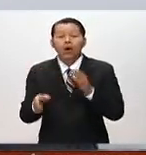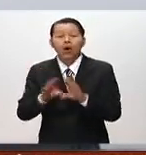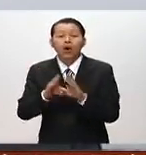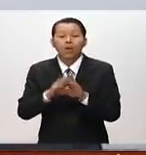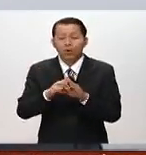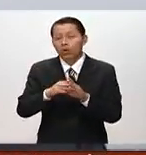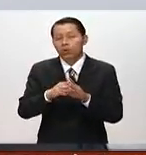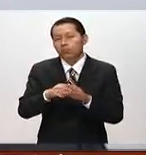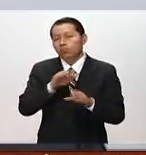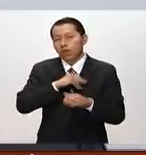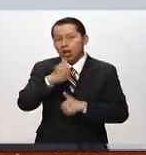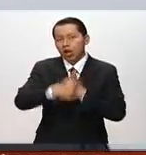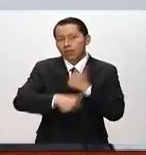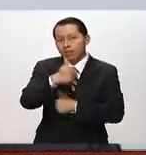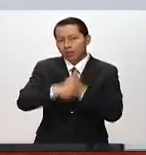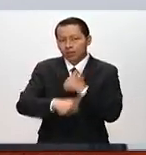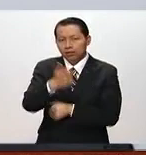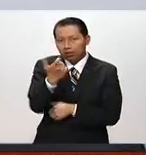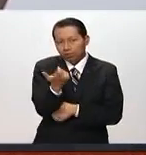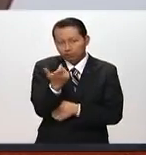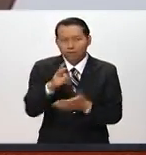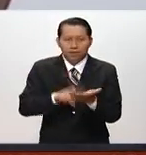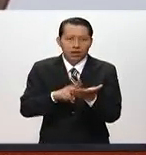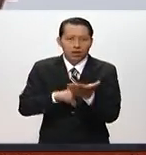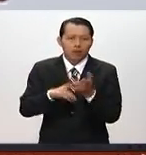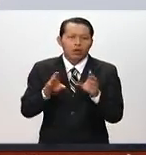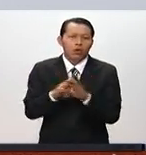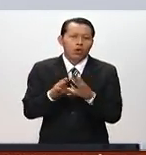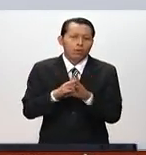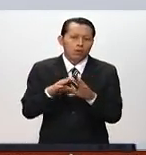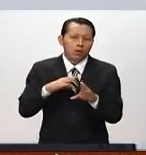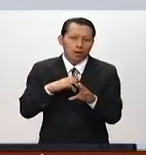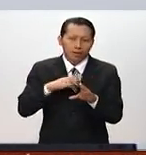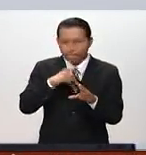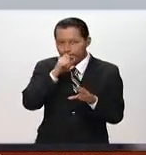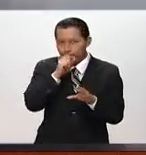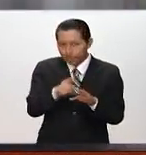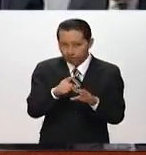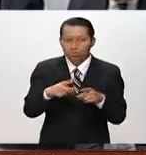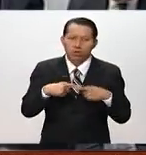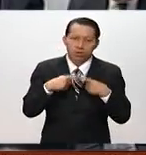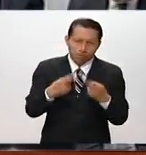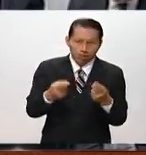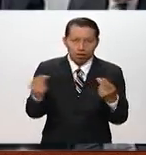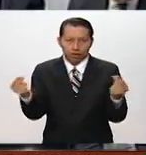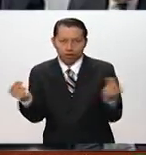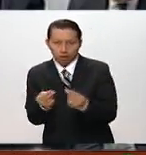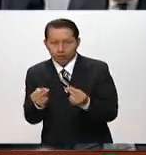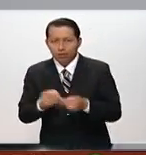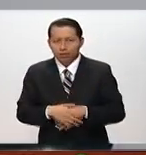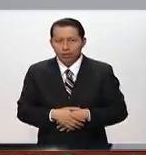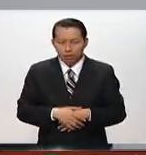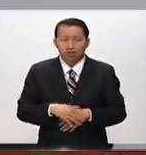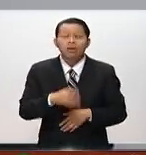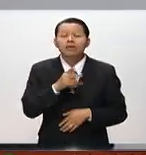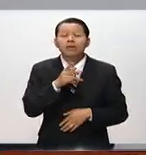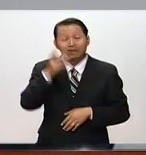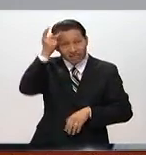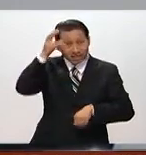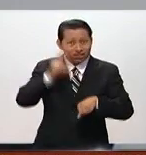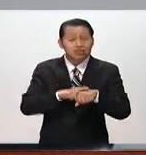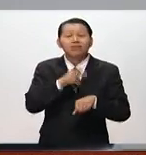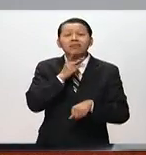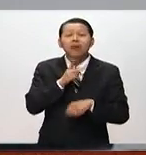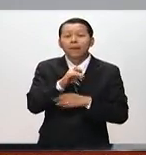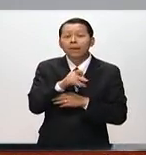competencia donde los precios terminen determinados por oferta y demanda. El director de Petróleos Mexicanos, José